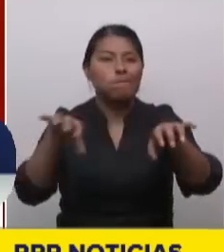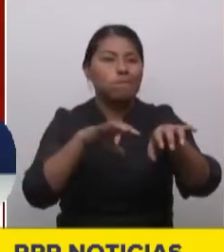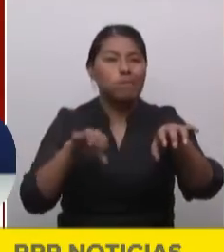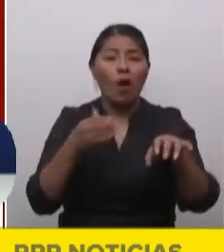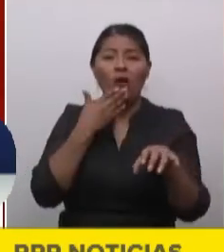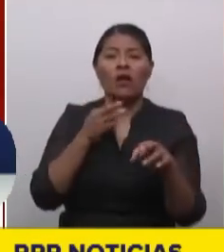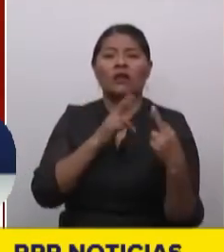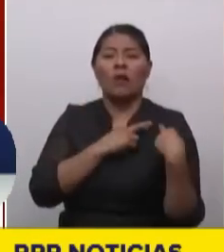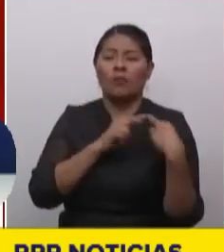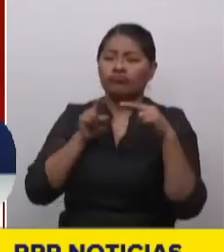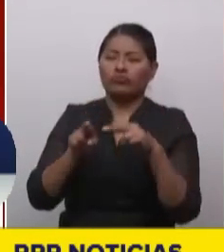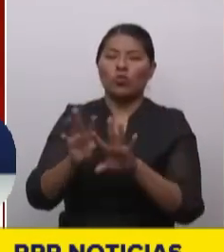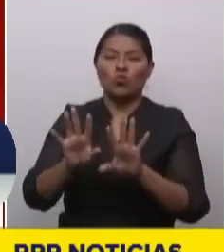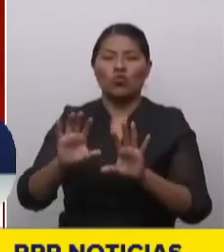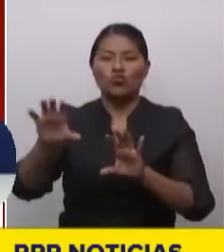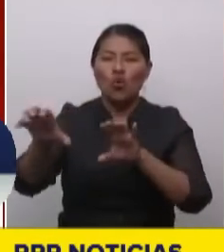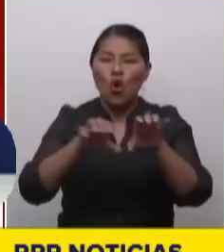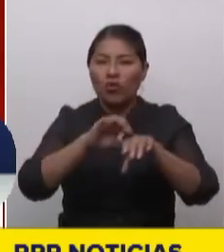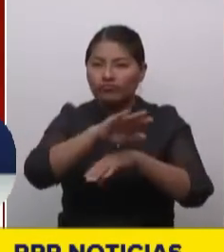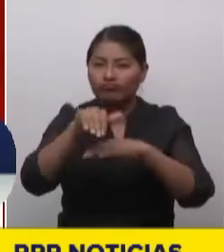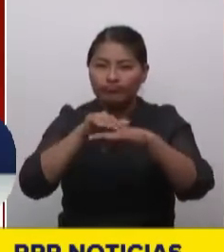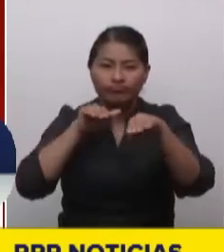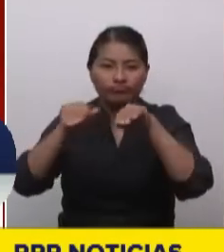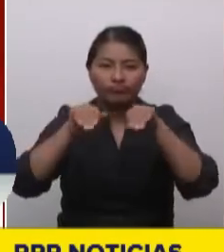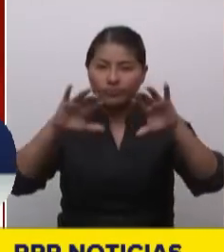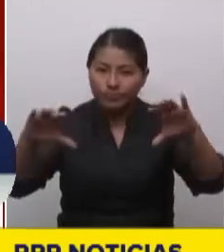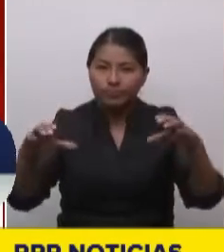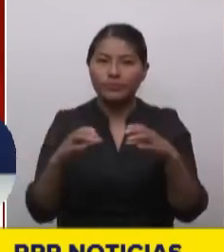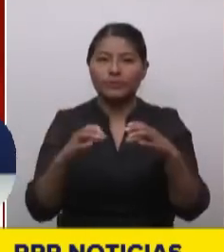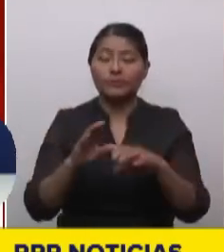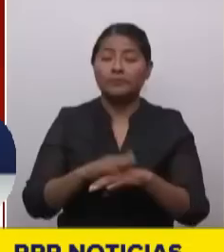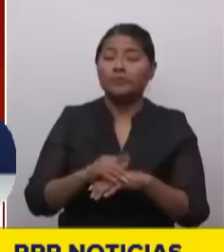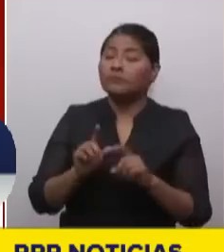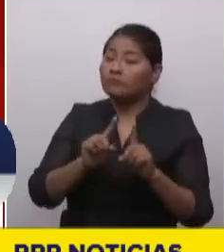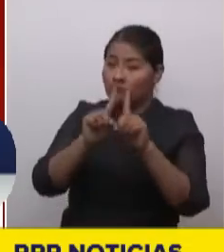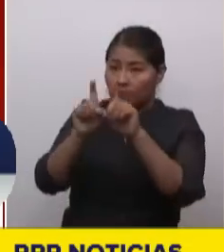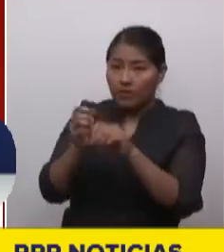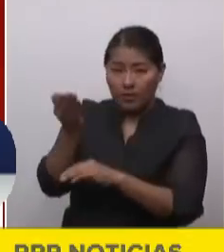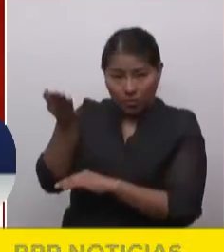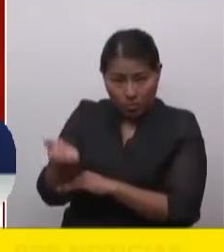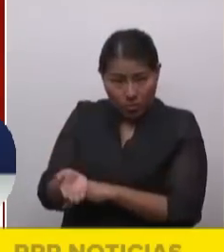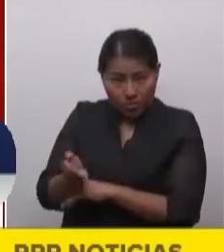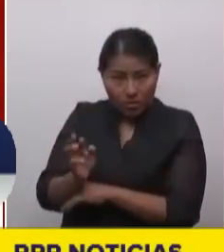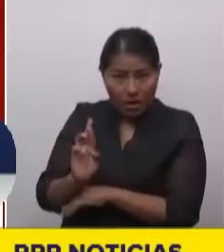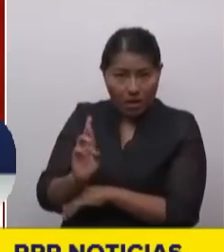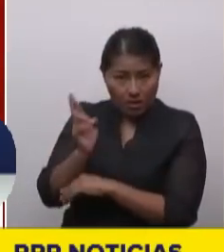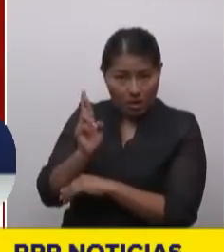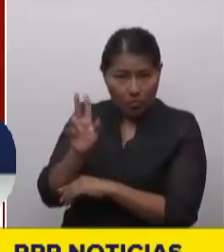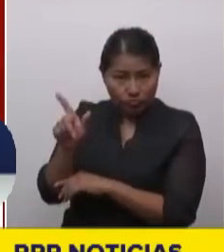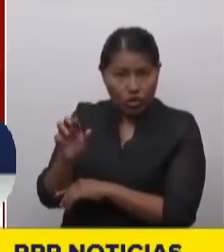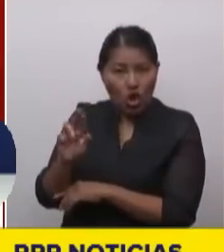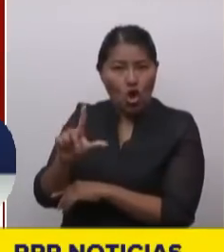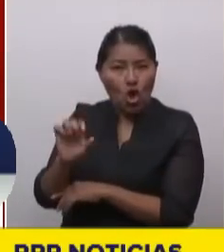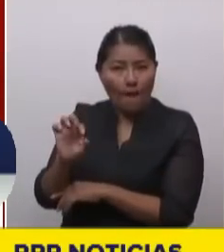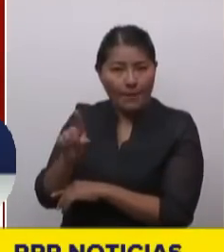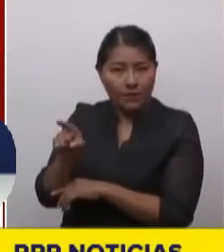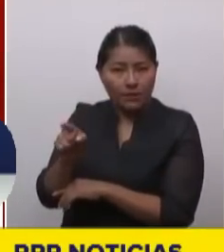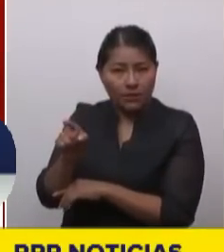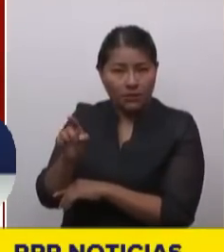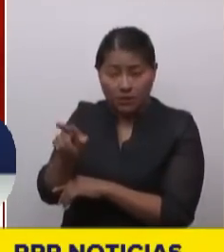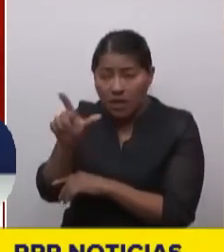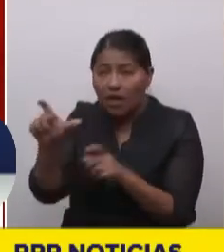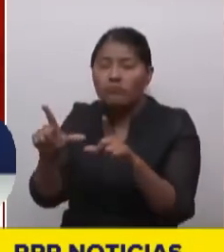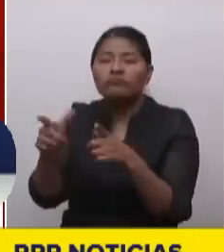a un tema específico. Yo quisiera hacerle una consulta, una pregunta al señor López respecto al tema